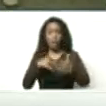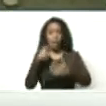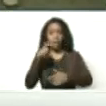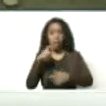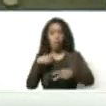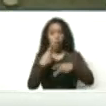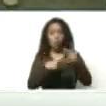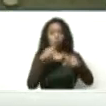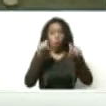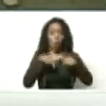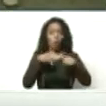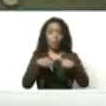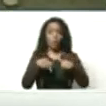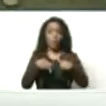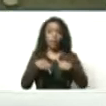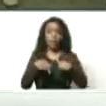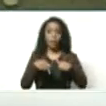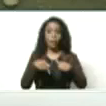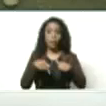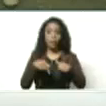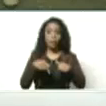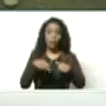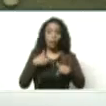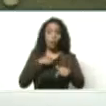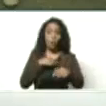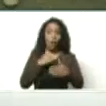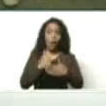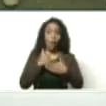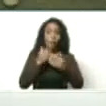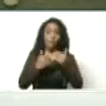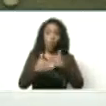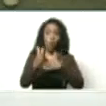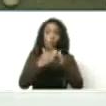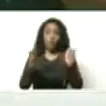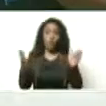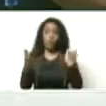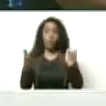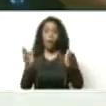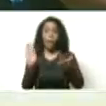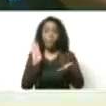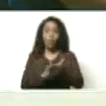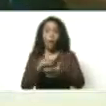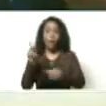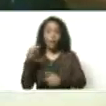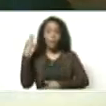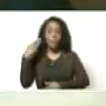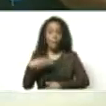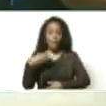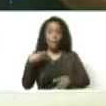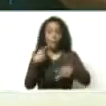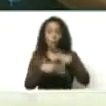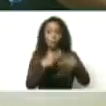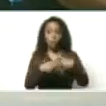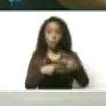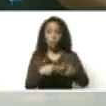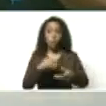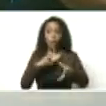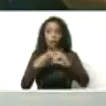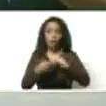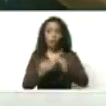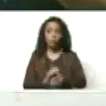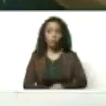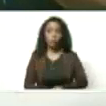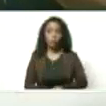listas éstas no nos extenderíamos y los ayudaremos a ponerles a peu de dar al traste año